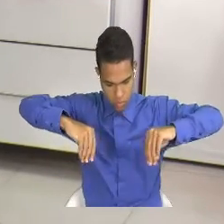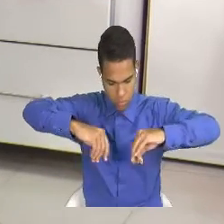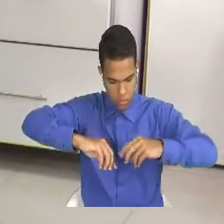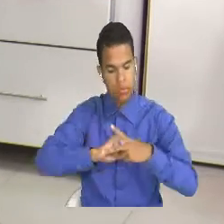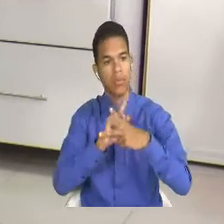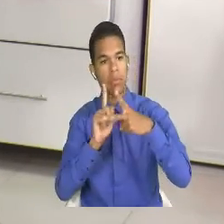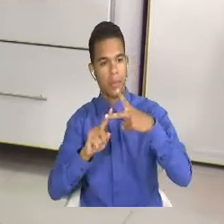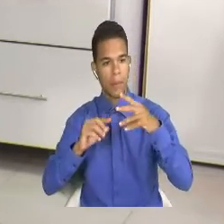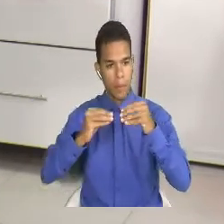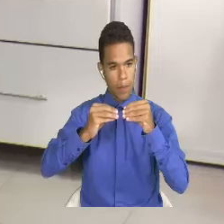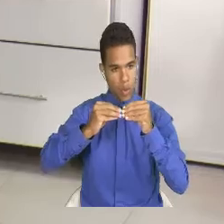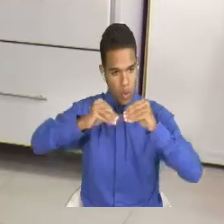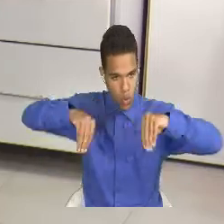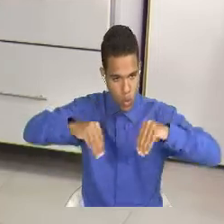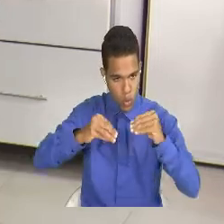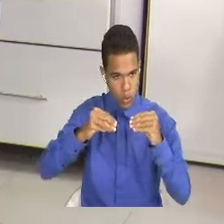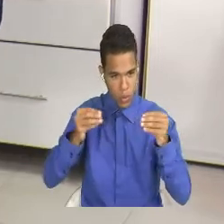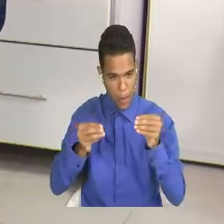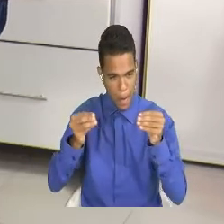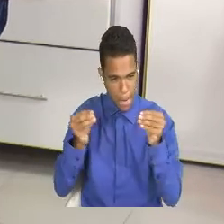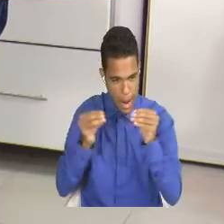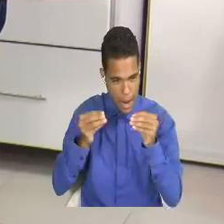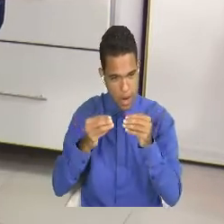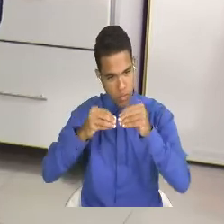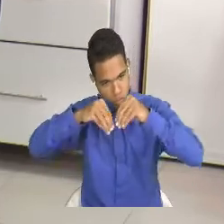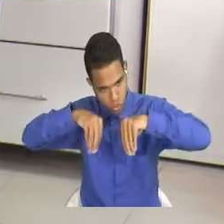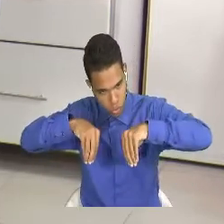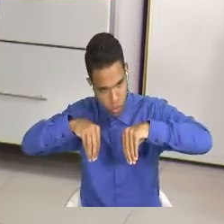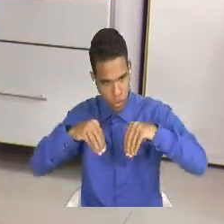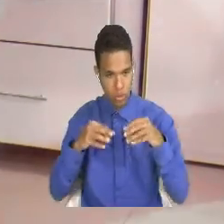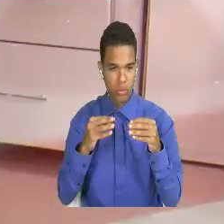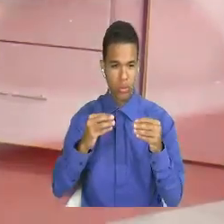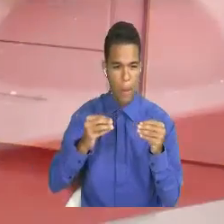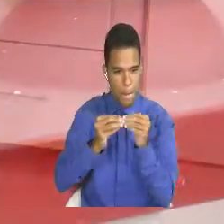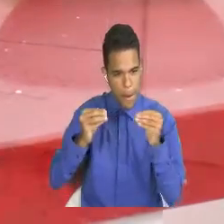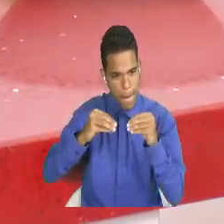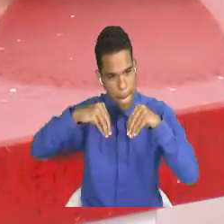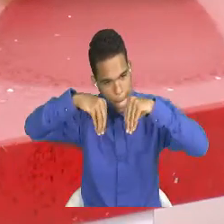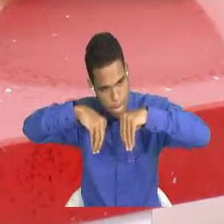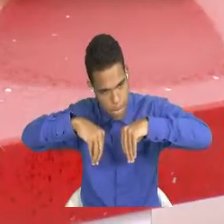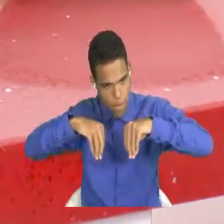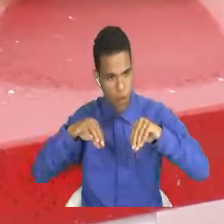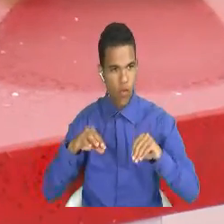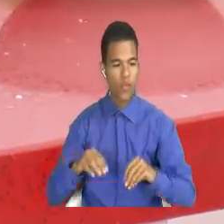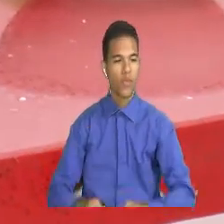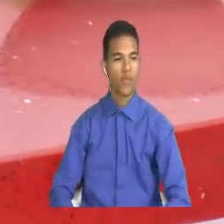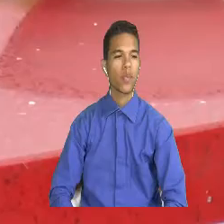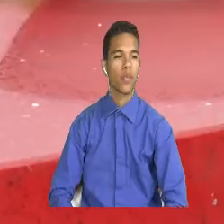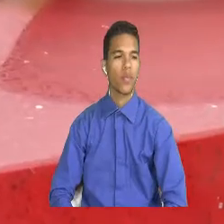permites. ¿Uno o dos? Uno es suficiente. Ok, perfecto. Partimos por acá.